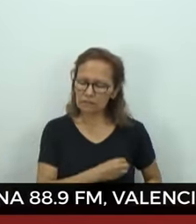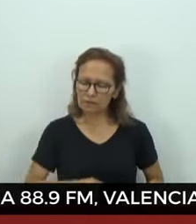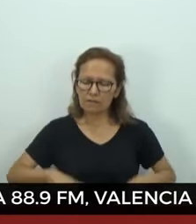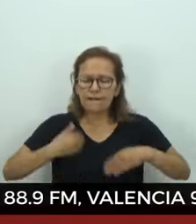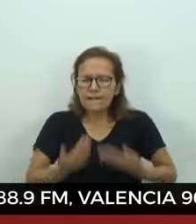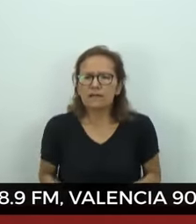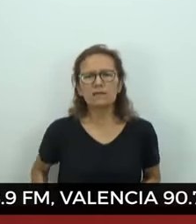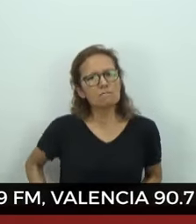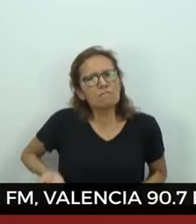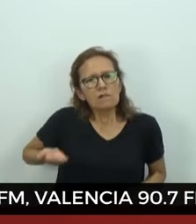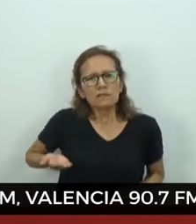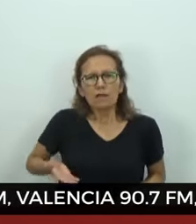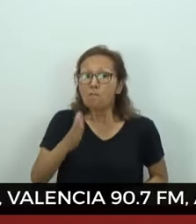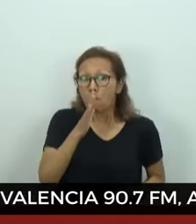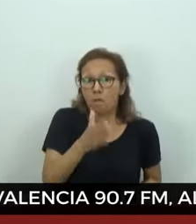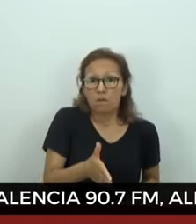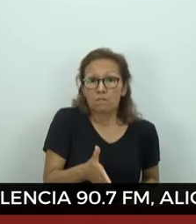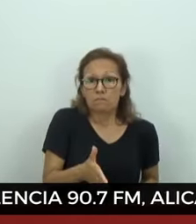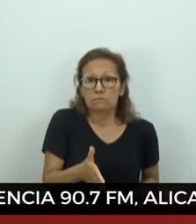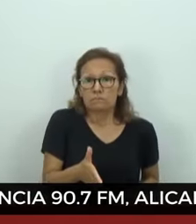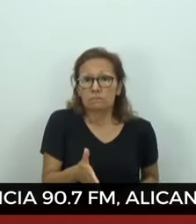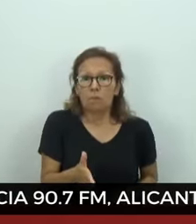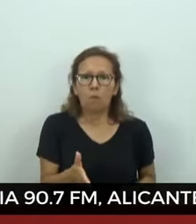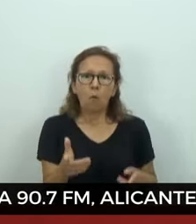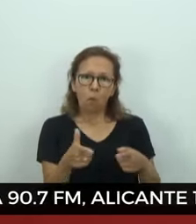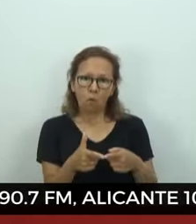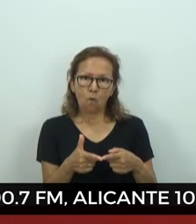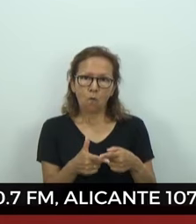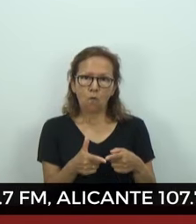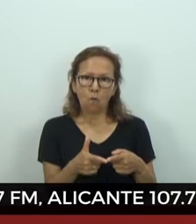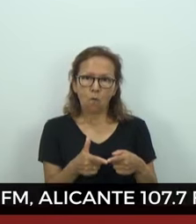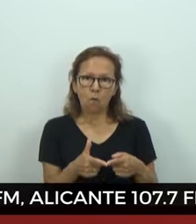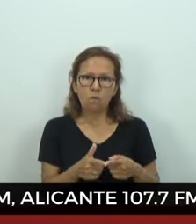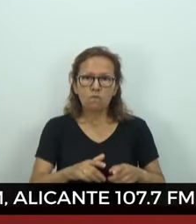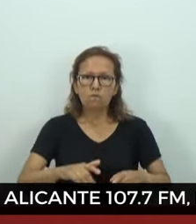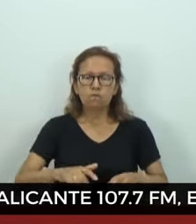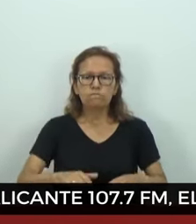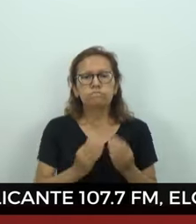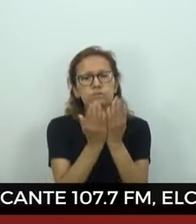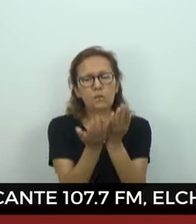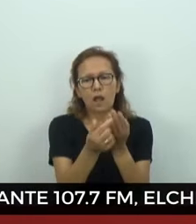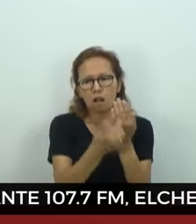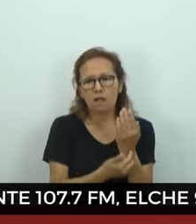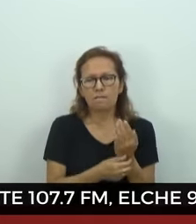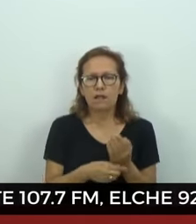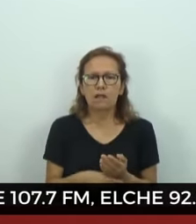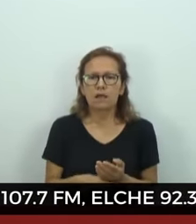Una de las razones es porque la palabra de Dios nos enseña que fuimos